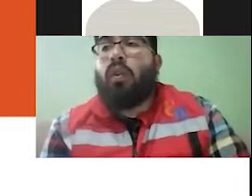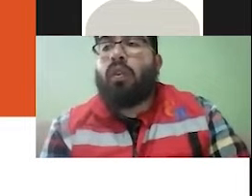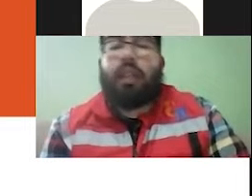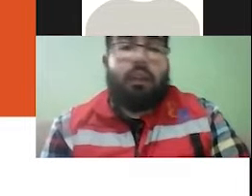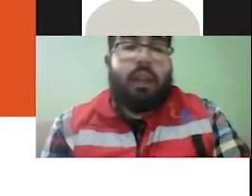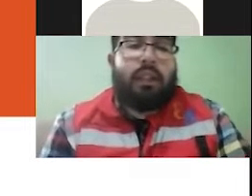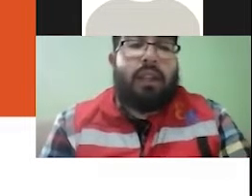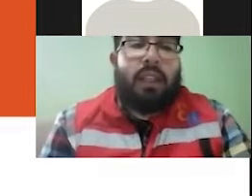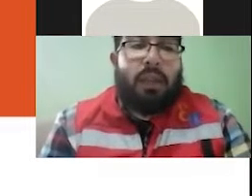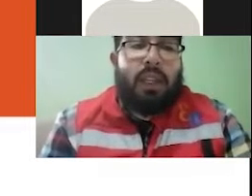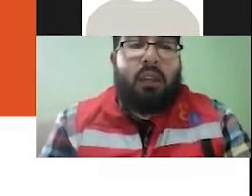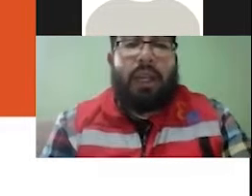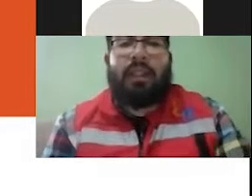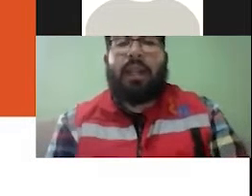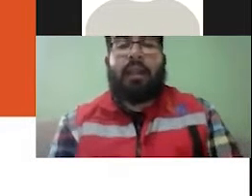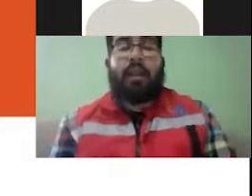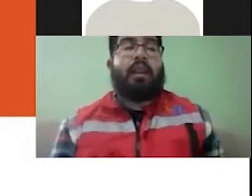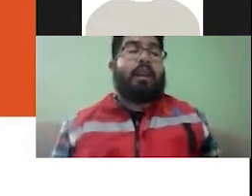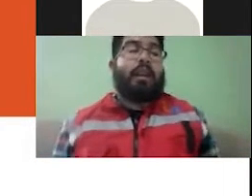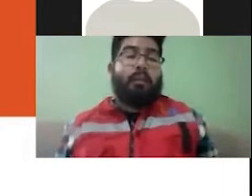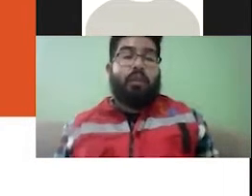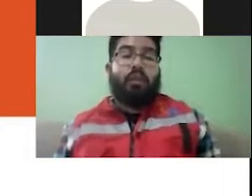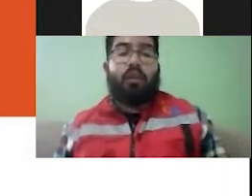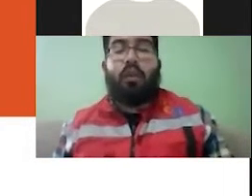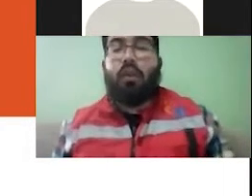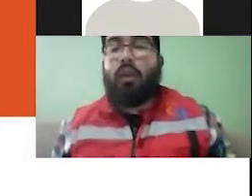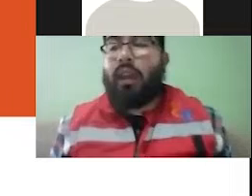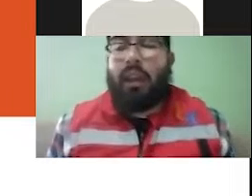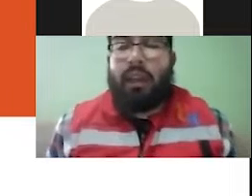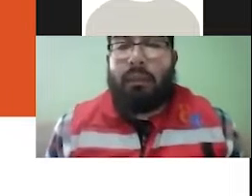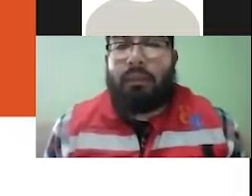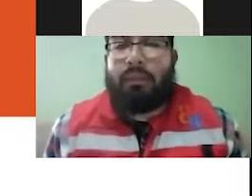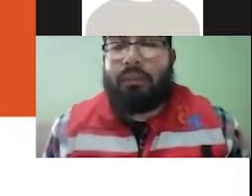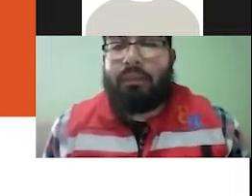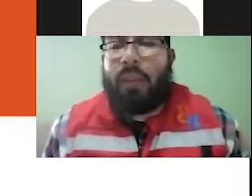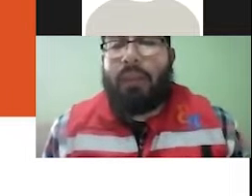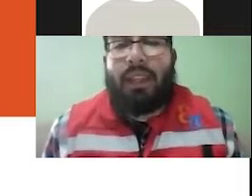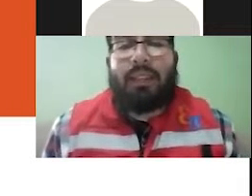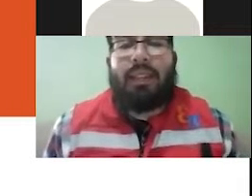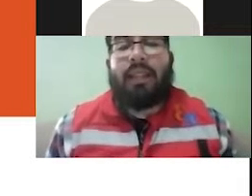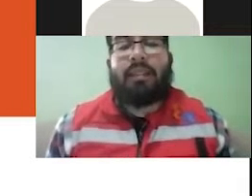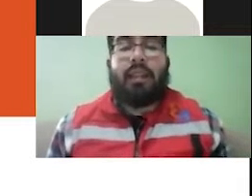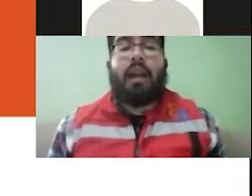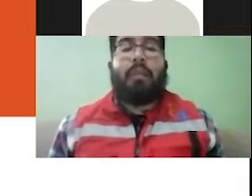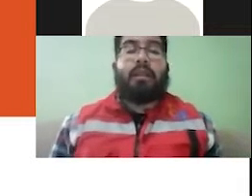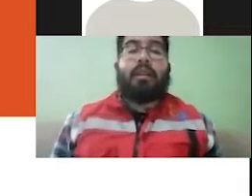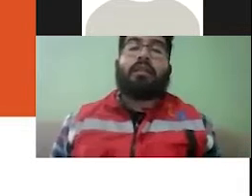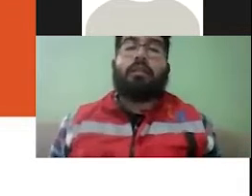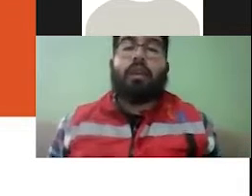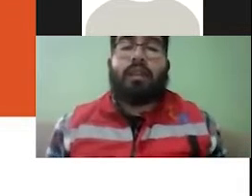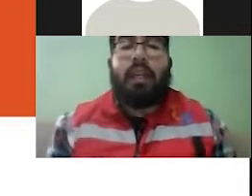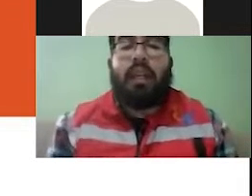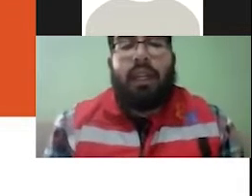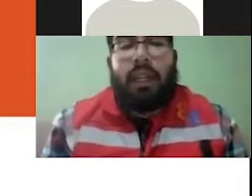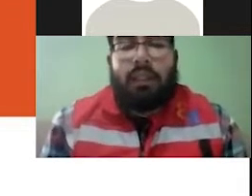o no sé, ¿no? Que alguien se haya desmayado, para saber qué protocolo o qué medidas hay que seguir a partir de eso,